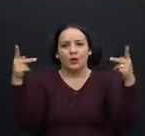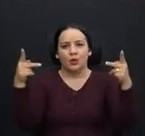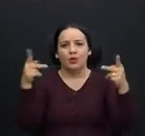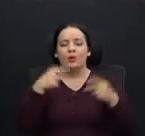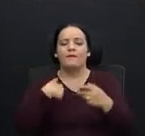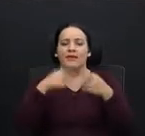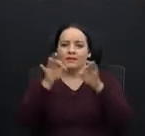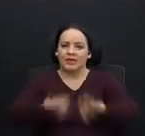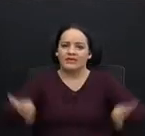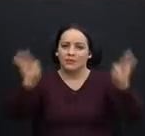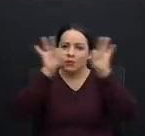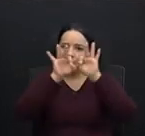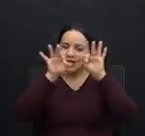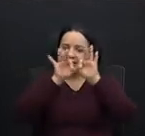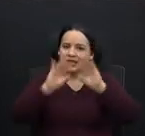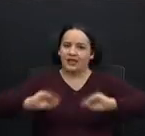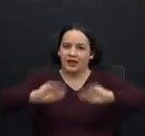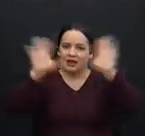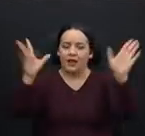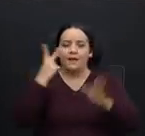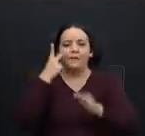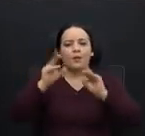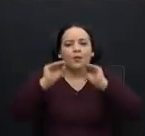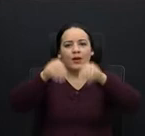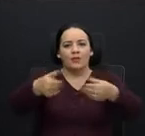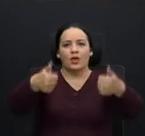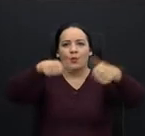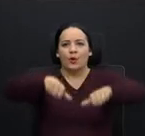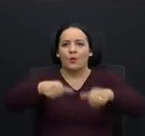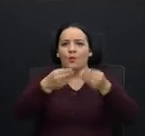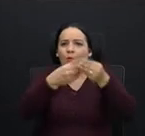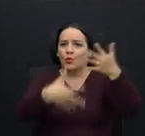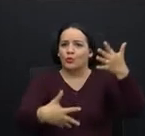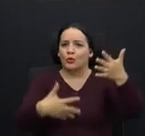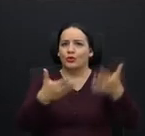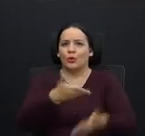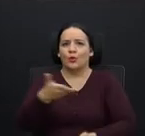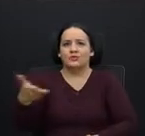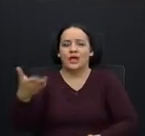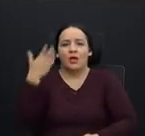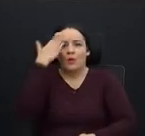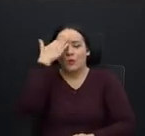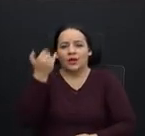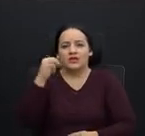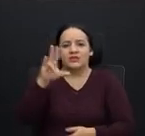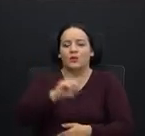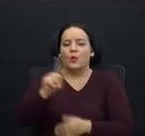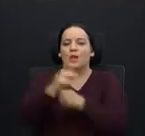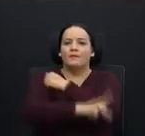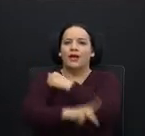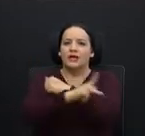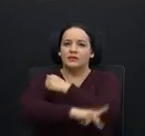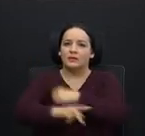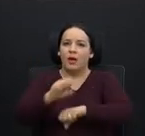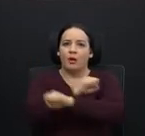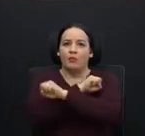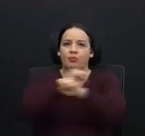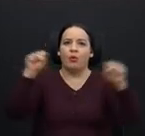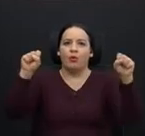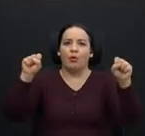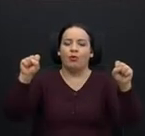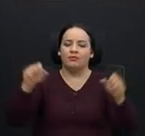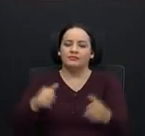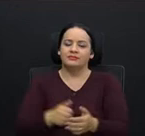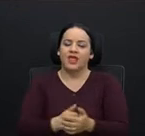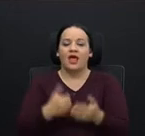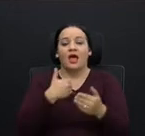Vean, pongámonos de acuerdo en un montón de cosas, porque si no, el país va a explotar.